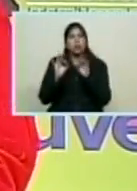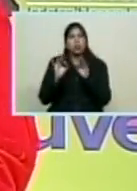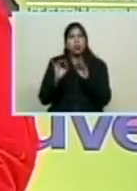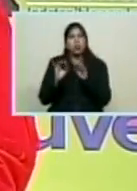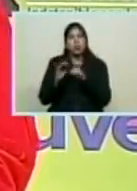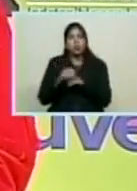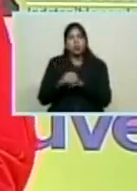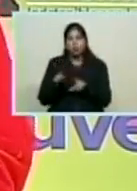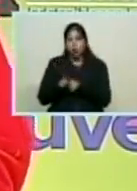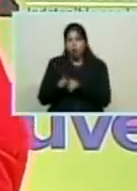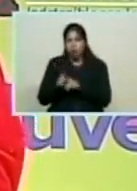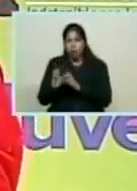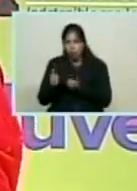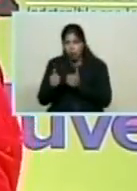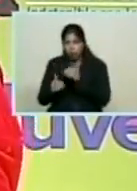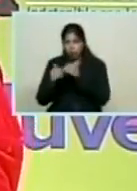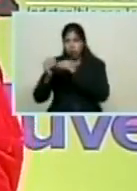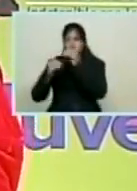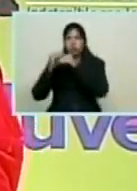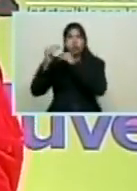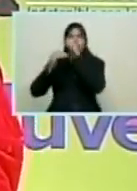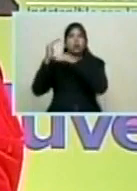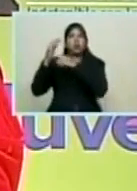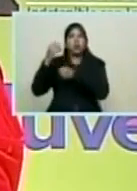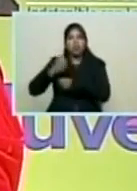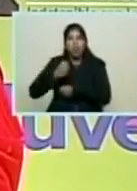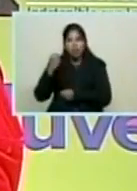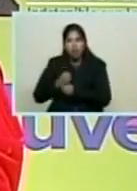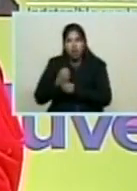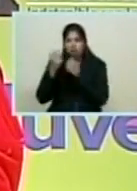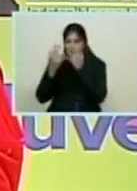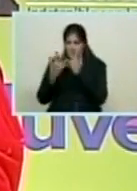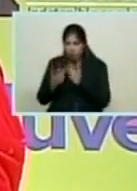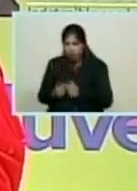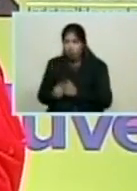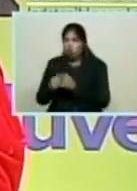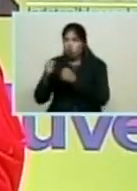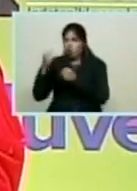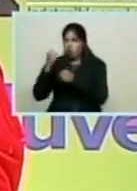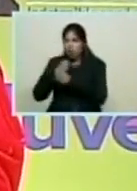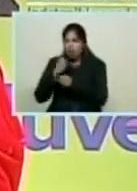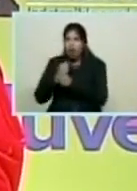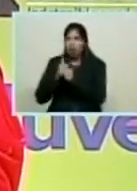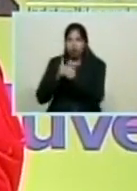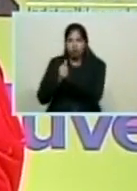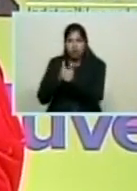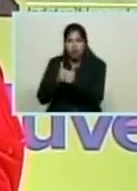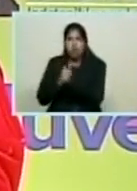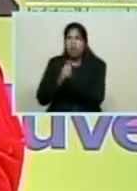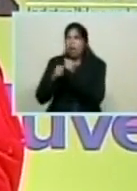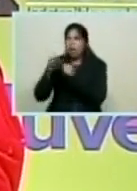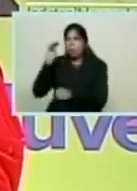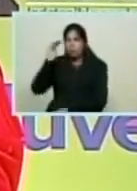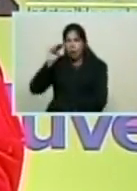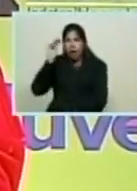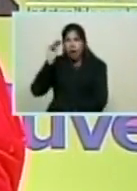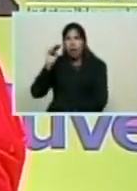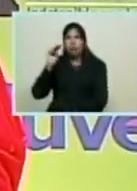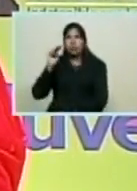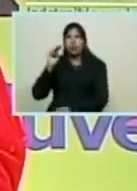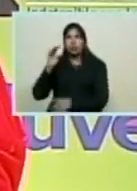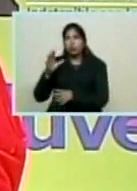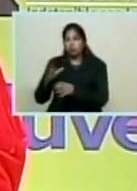arriba, con los trabajadores, las trabajadoras, los maestros, las maestras, los obreros